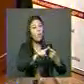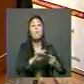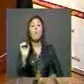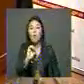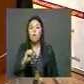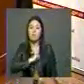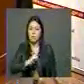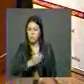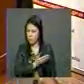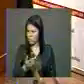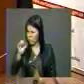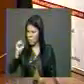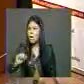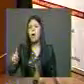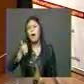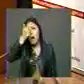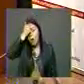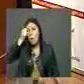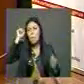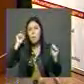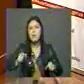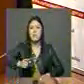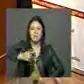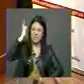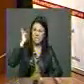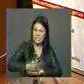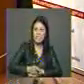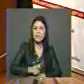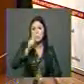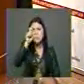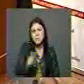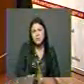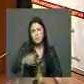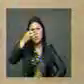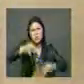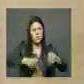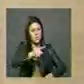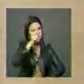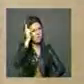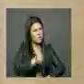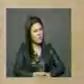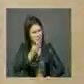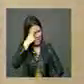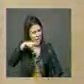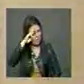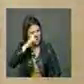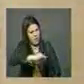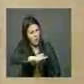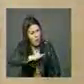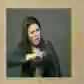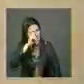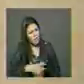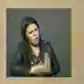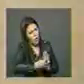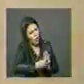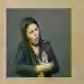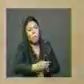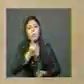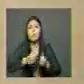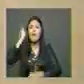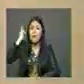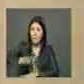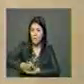derecho fundamental a imponerle a un juez la interpretación más restrictiva de una sentencia